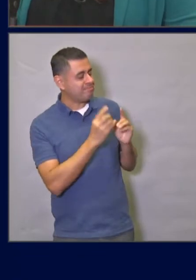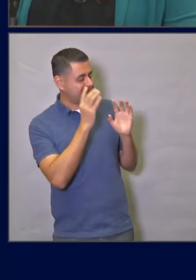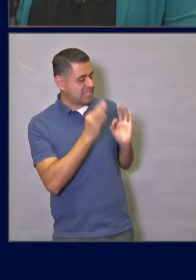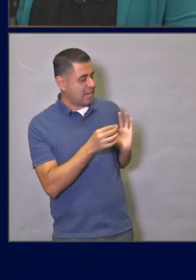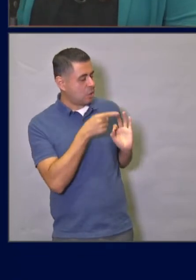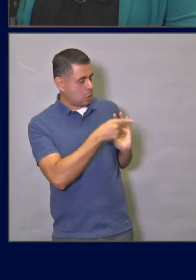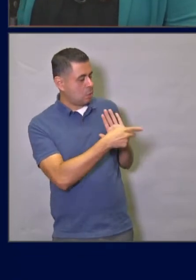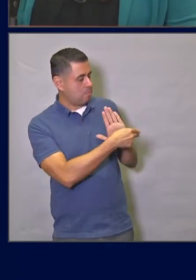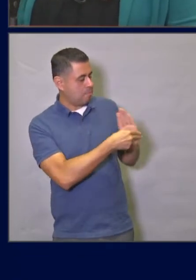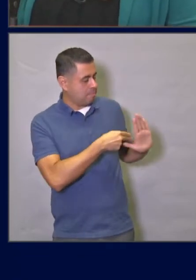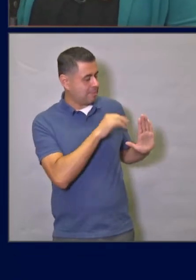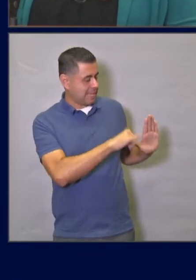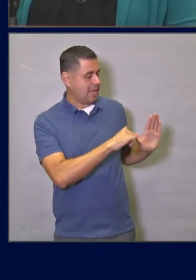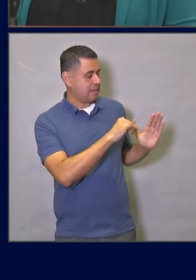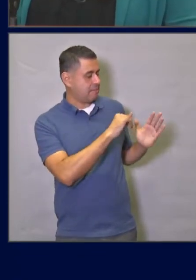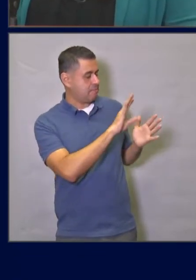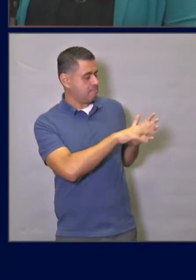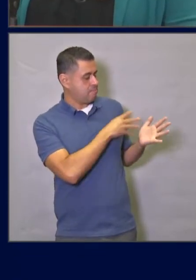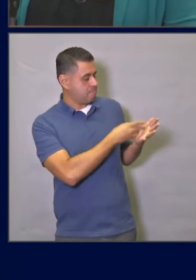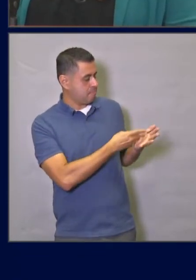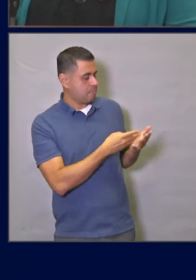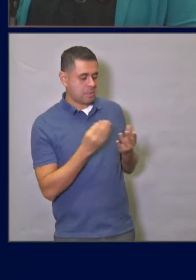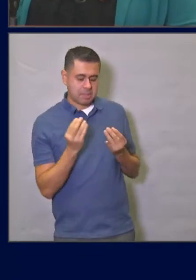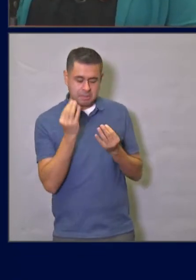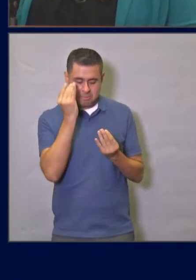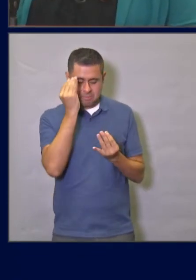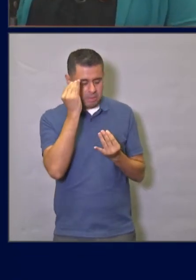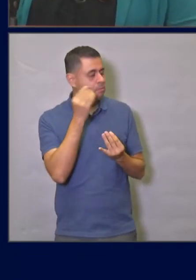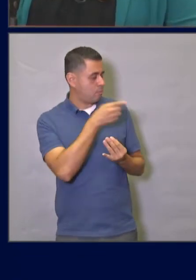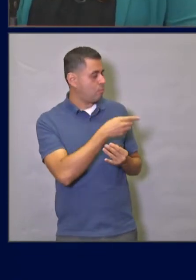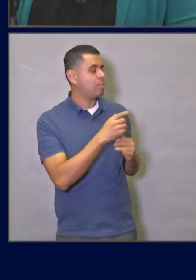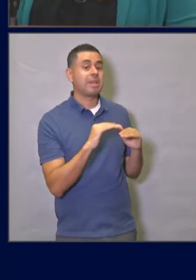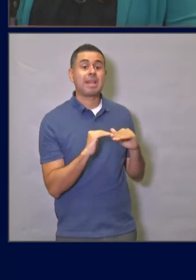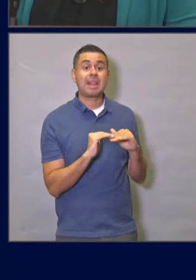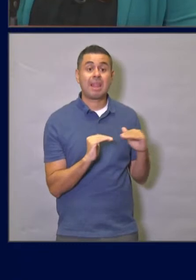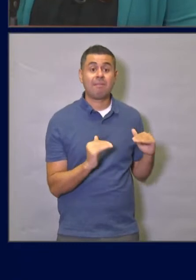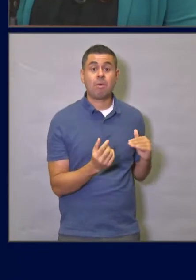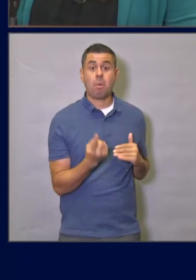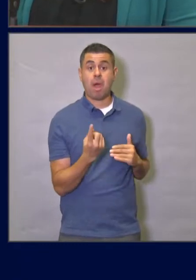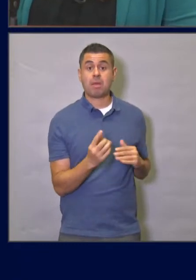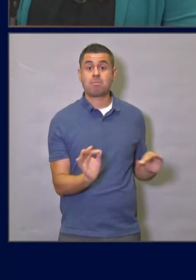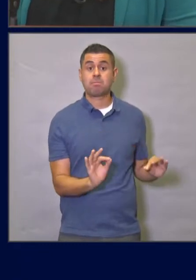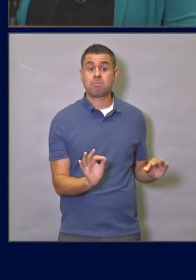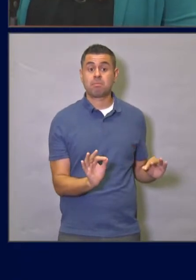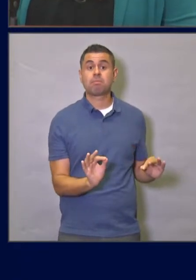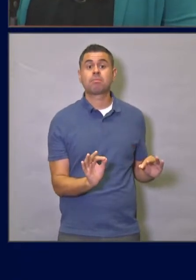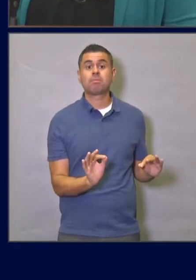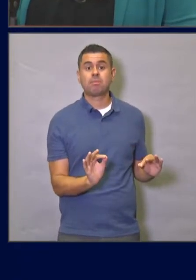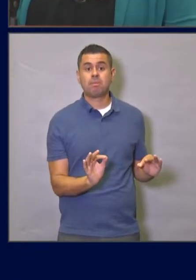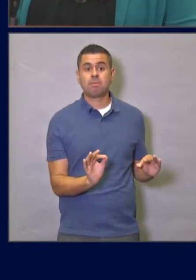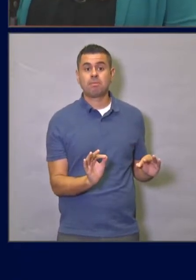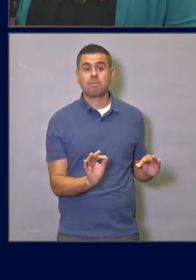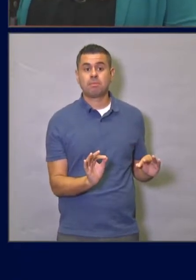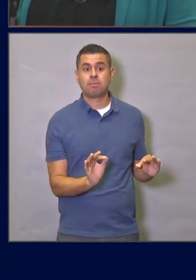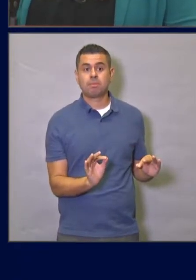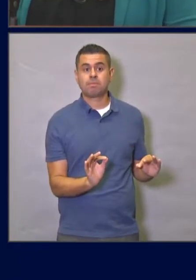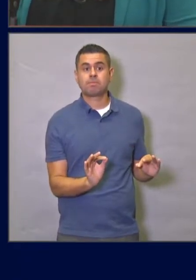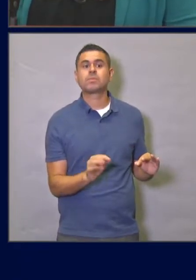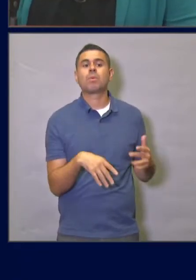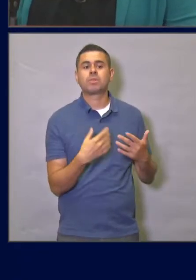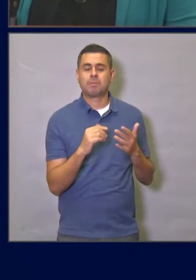va desde la transmisión generalizada, el nivel 1, hasta la transmisión mínima en el nivel